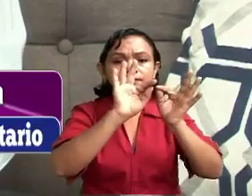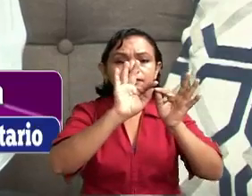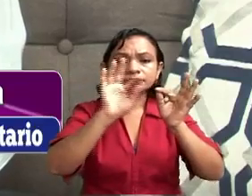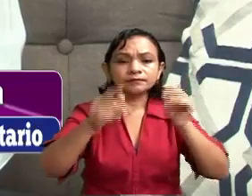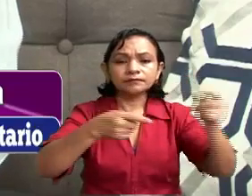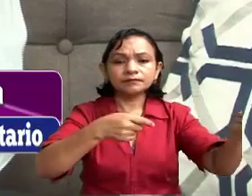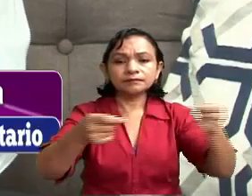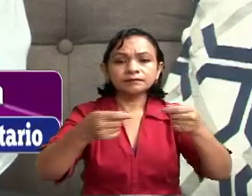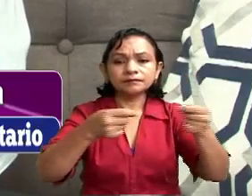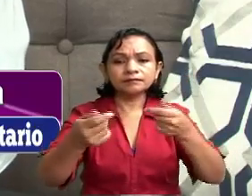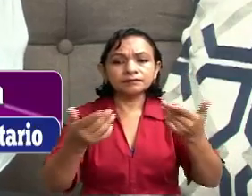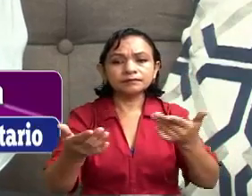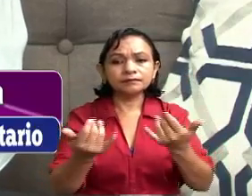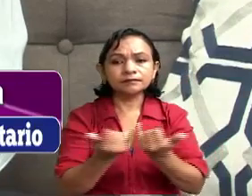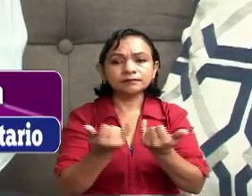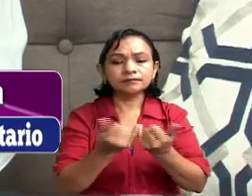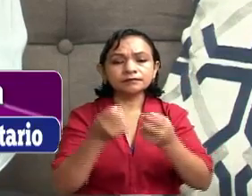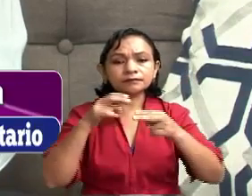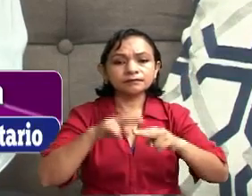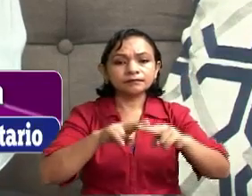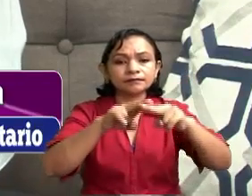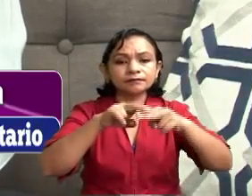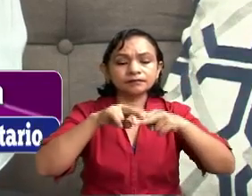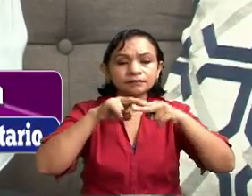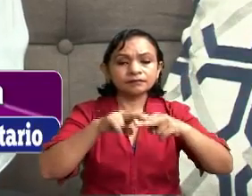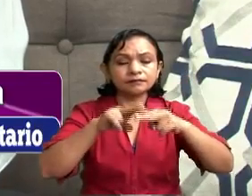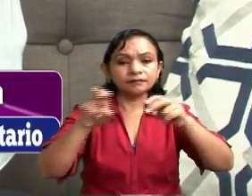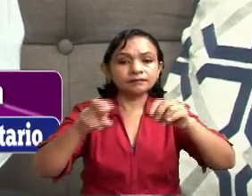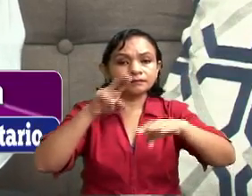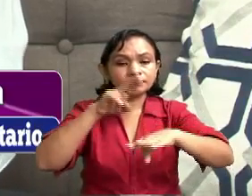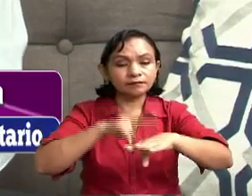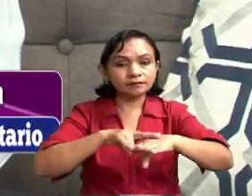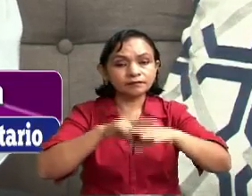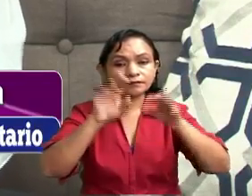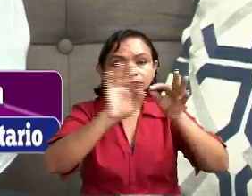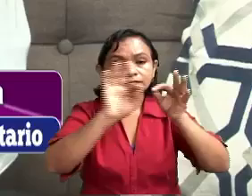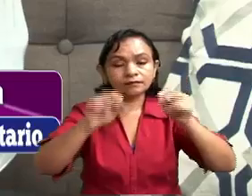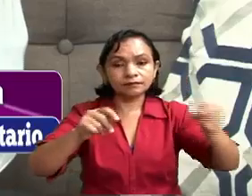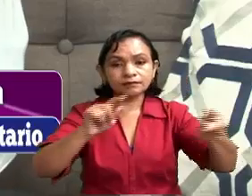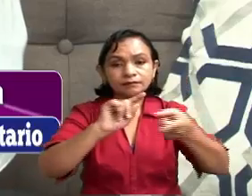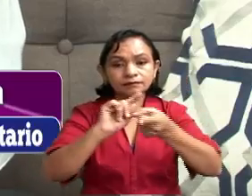economía familiar aquí en el Parque Nacional de Ferias, que van rotando